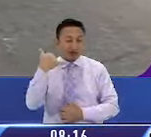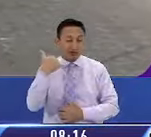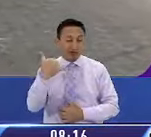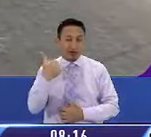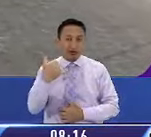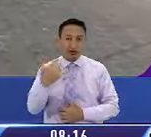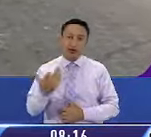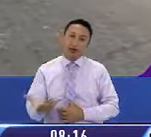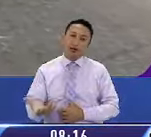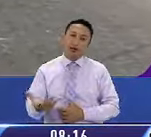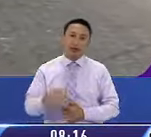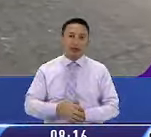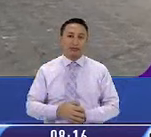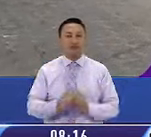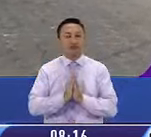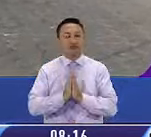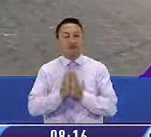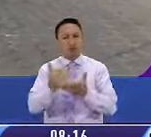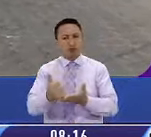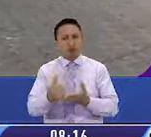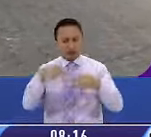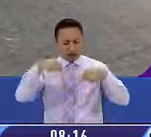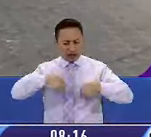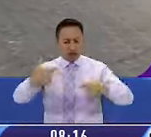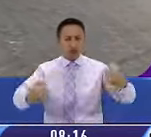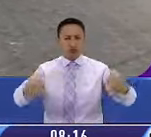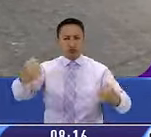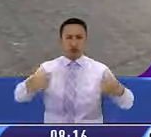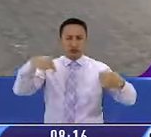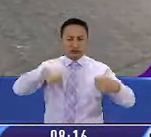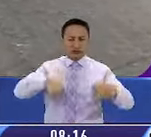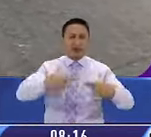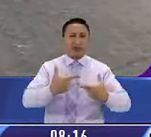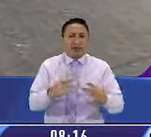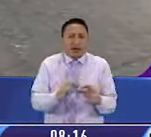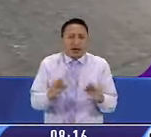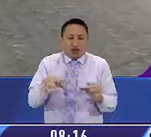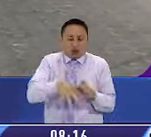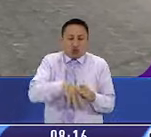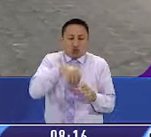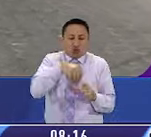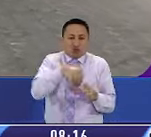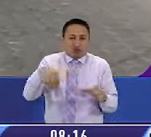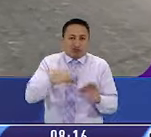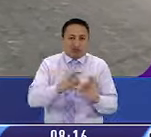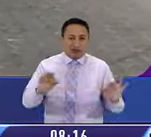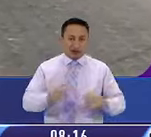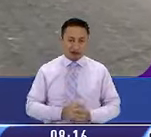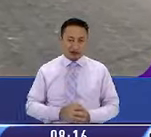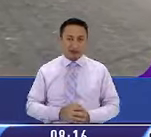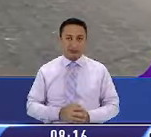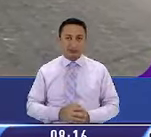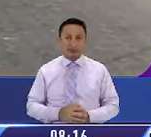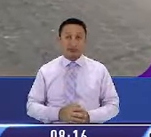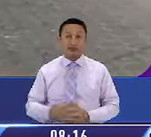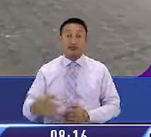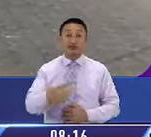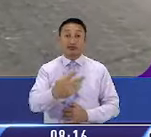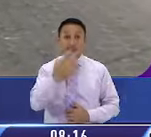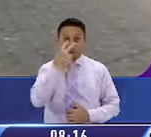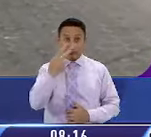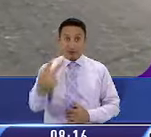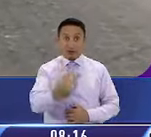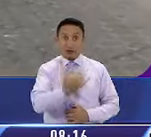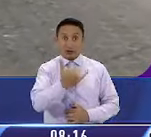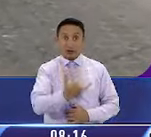favor, piden la presencia de los vehículos cisternas precisamente para que hagan la limpieza de este sistema de alcantarillado, porque como ustedes han